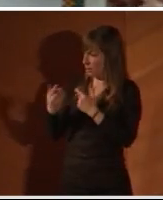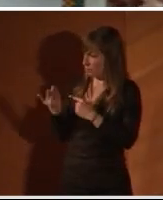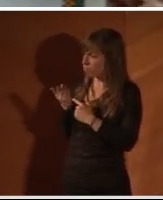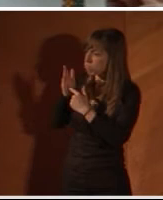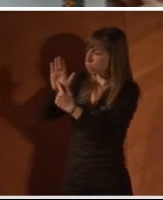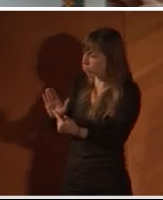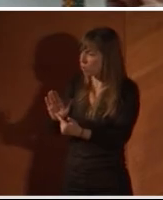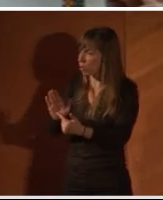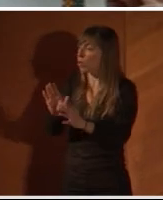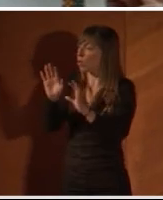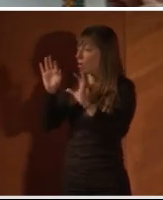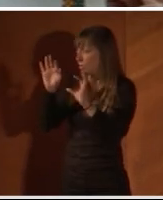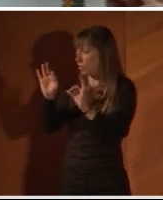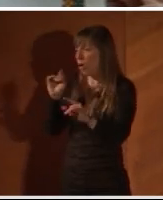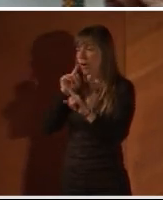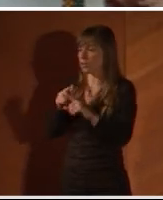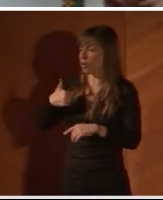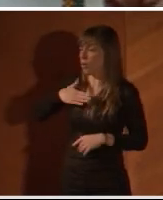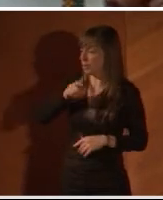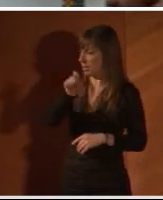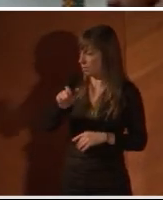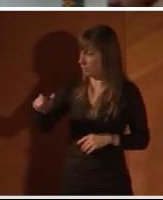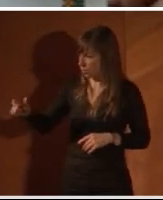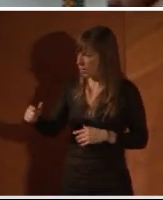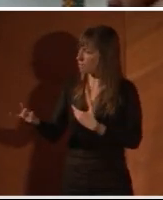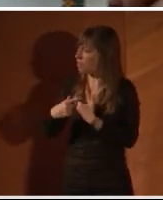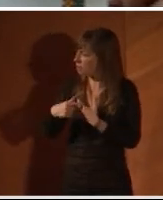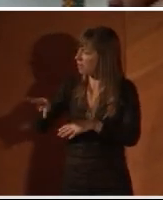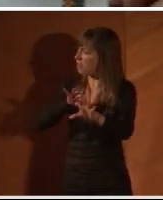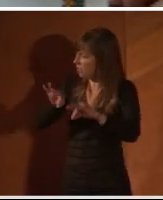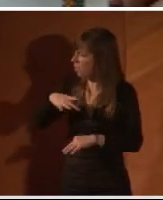en inversiones que la ciudadanía podrá, los vecinos y vecinas podrán decidir